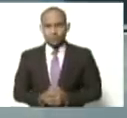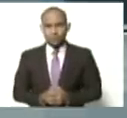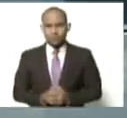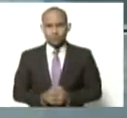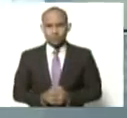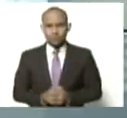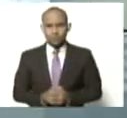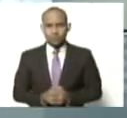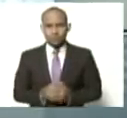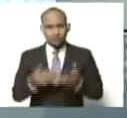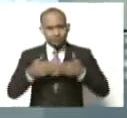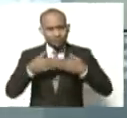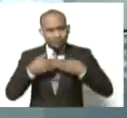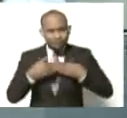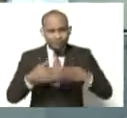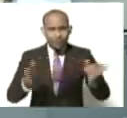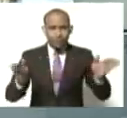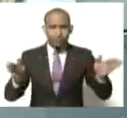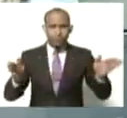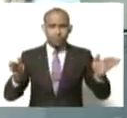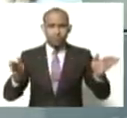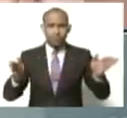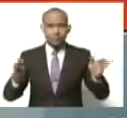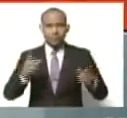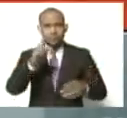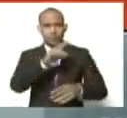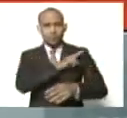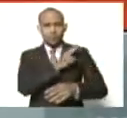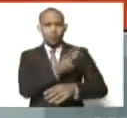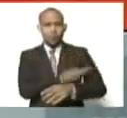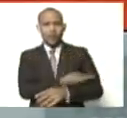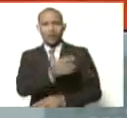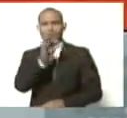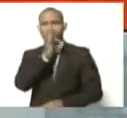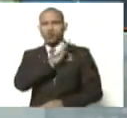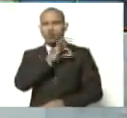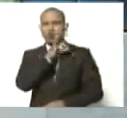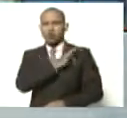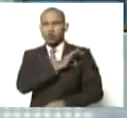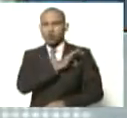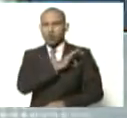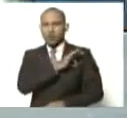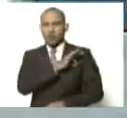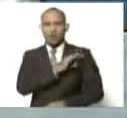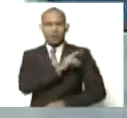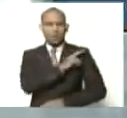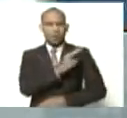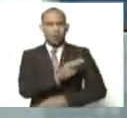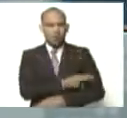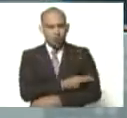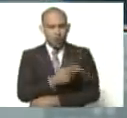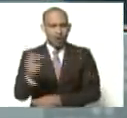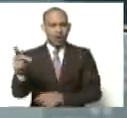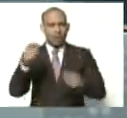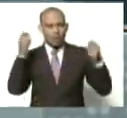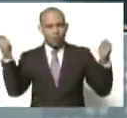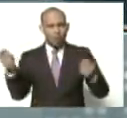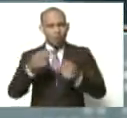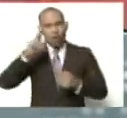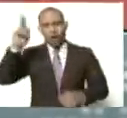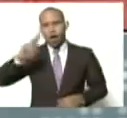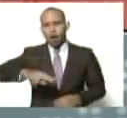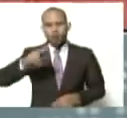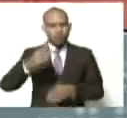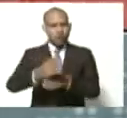para la activación de un poder social y de un poder popular nunca antes visto en Venezuela.